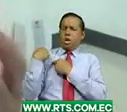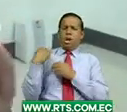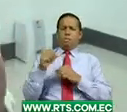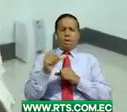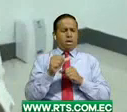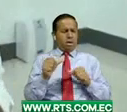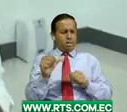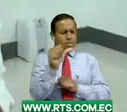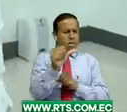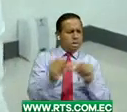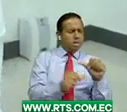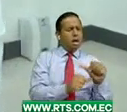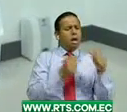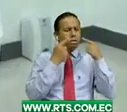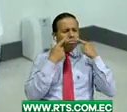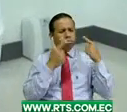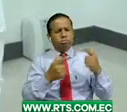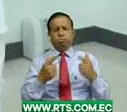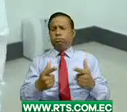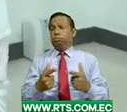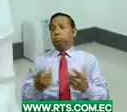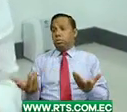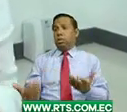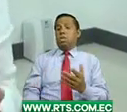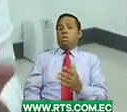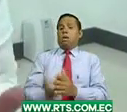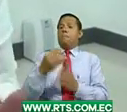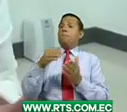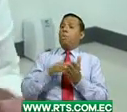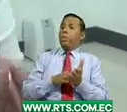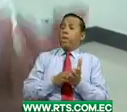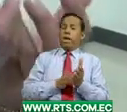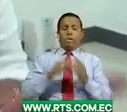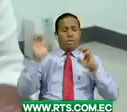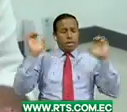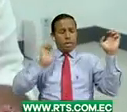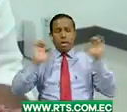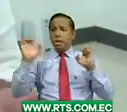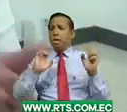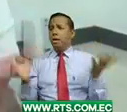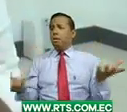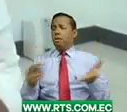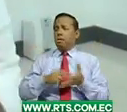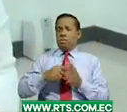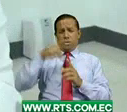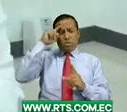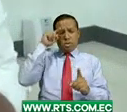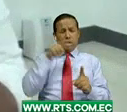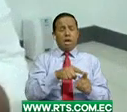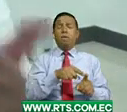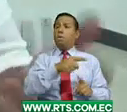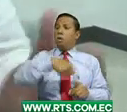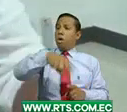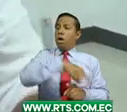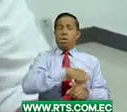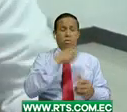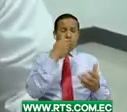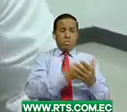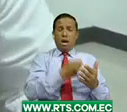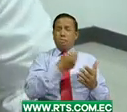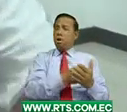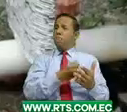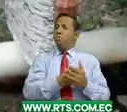real es establecer un modelo de gestión que permita financieramente sostener la operación y el mantenimiento para poder seguir